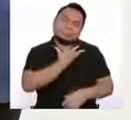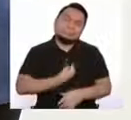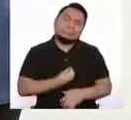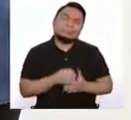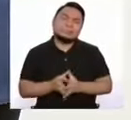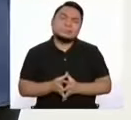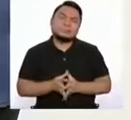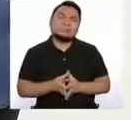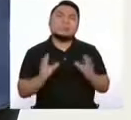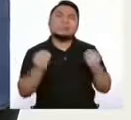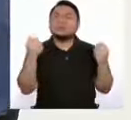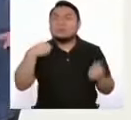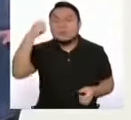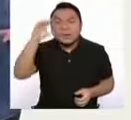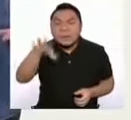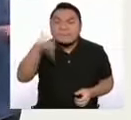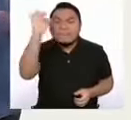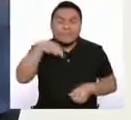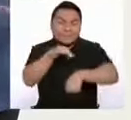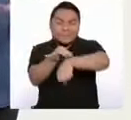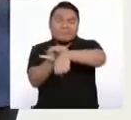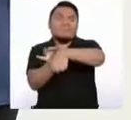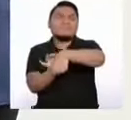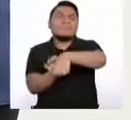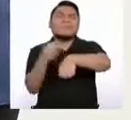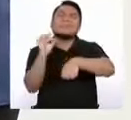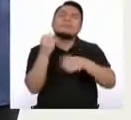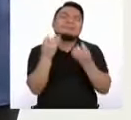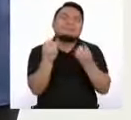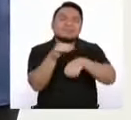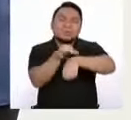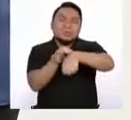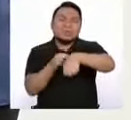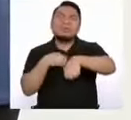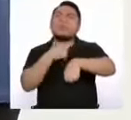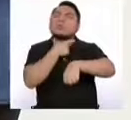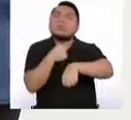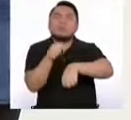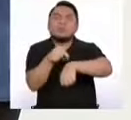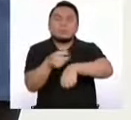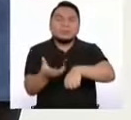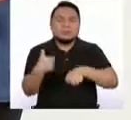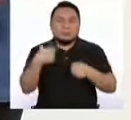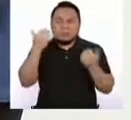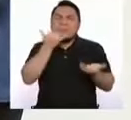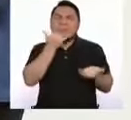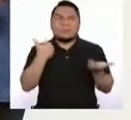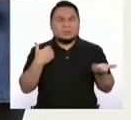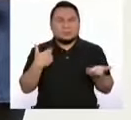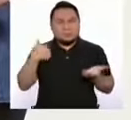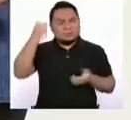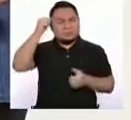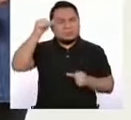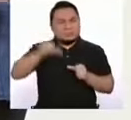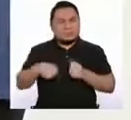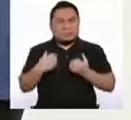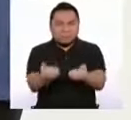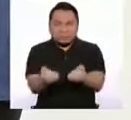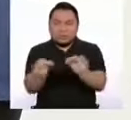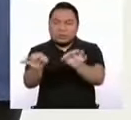Es que no encuentro mi pulsera favorita. No entiendo qué pudo haber pasado. La puse en mi mesita antes de